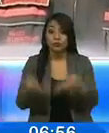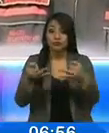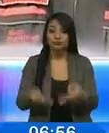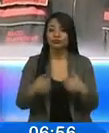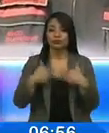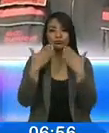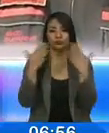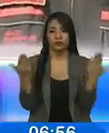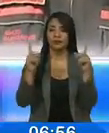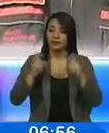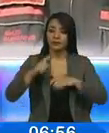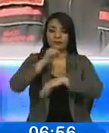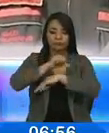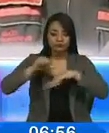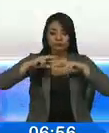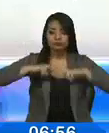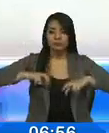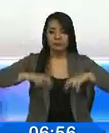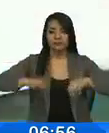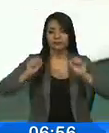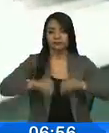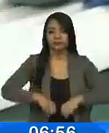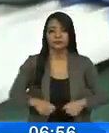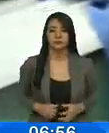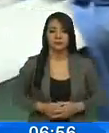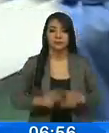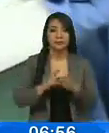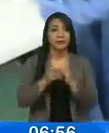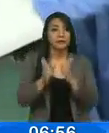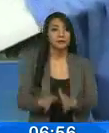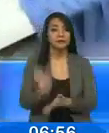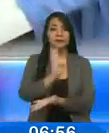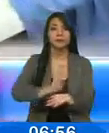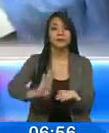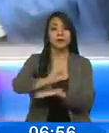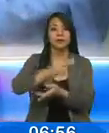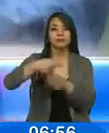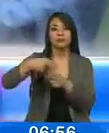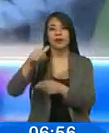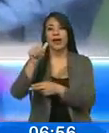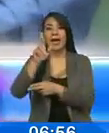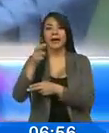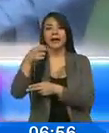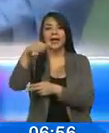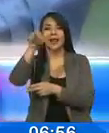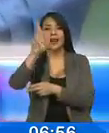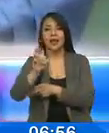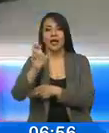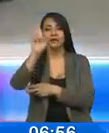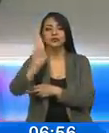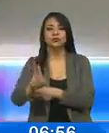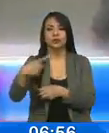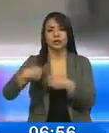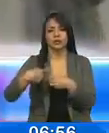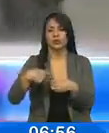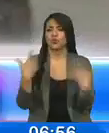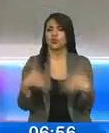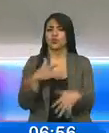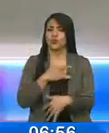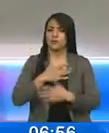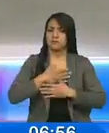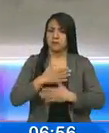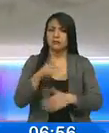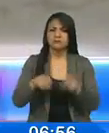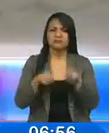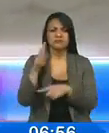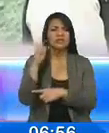se hagan las pericias respectivas en el caso. Los vecinos del barrio de la Argelia Baja, al sur de Quito, estaban consternados. Indicaron que muchos escucharon